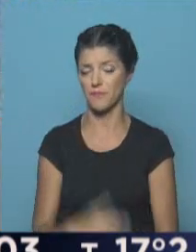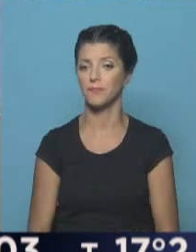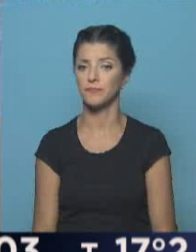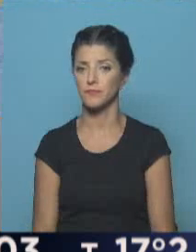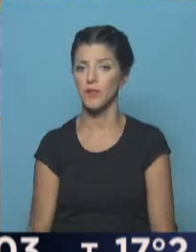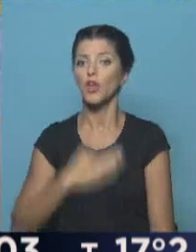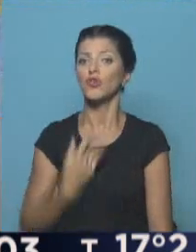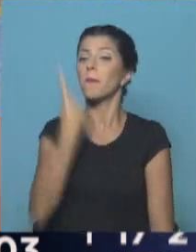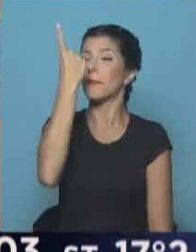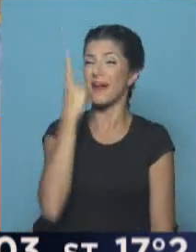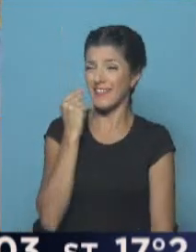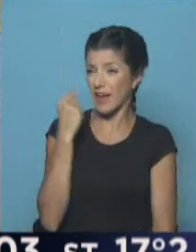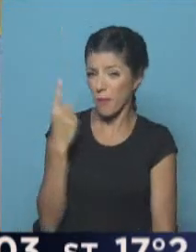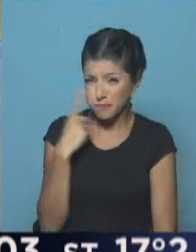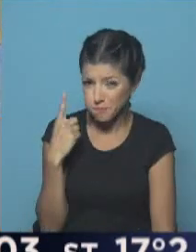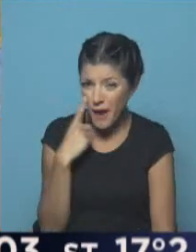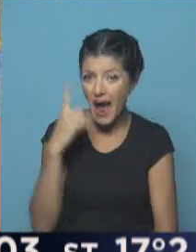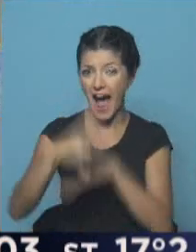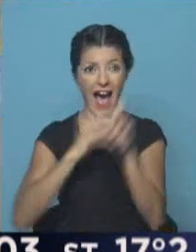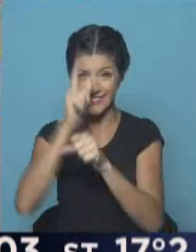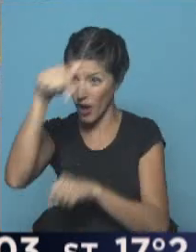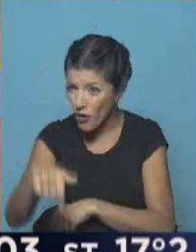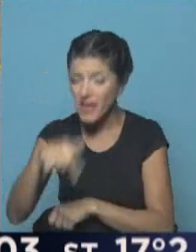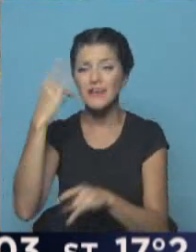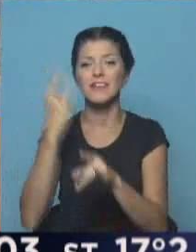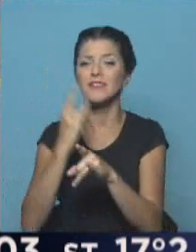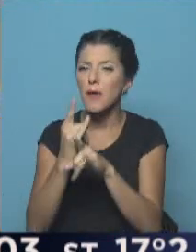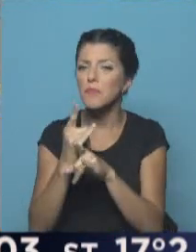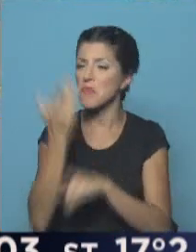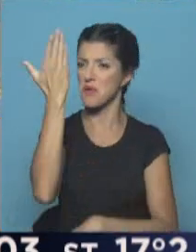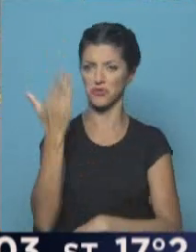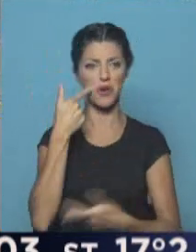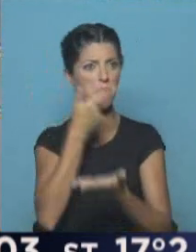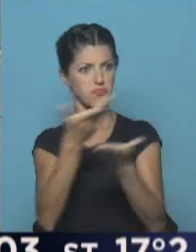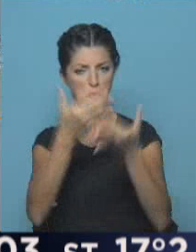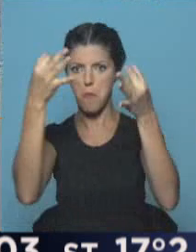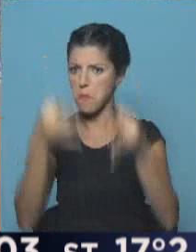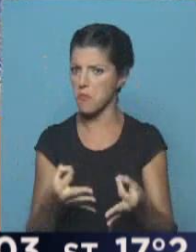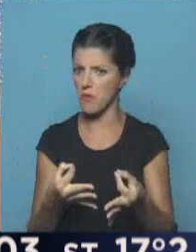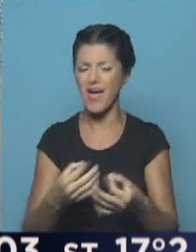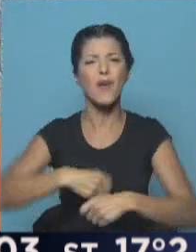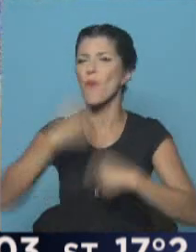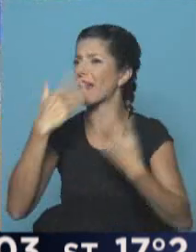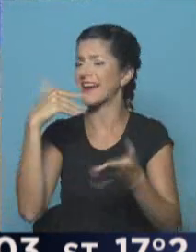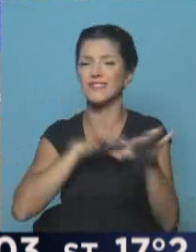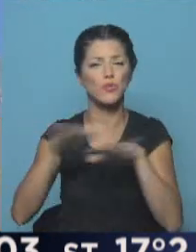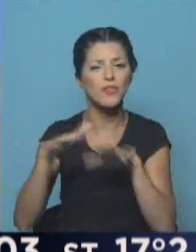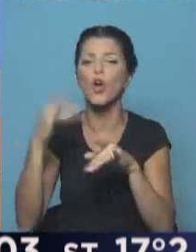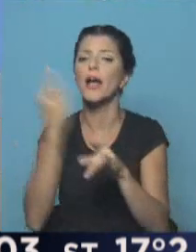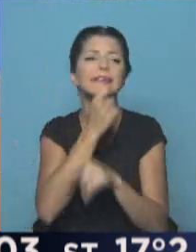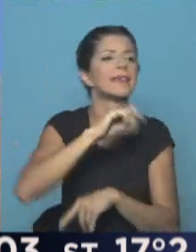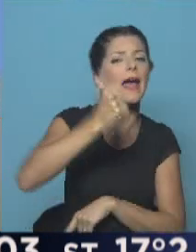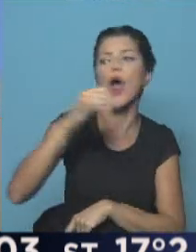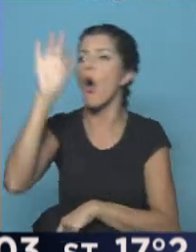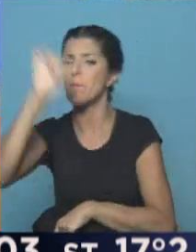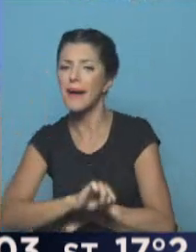el primer día que te conocí hasta el día de hoy. Siempre te has mostrado como un caballero en cualquier circunstancia, ganando, perdiendo,